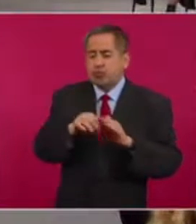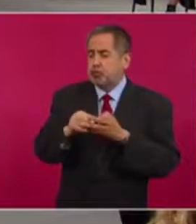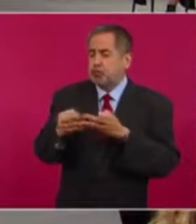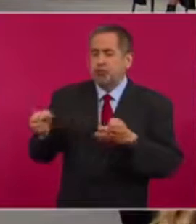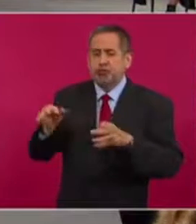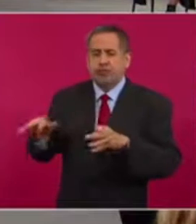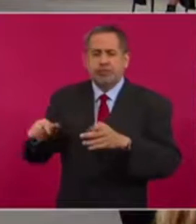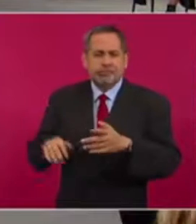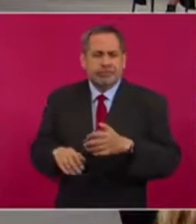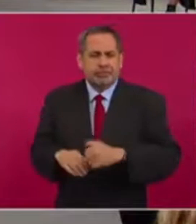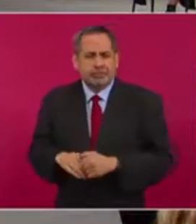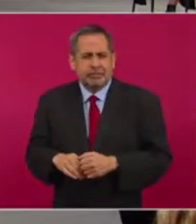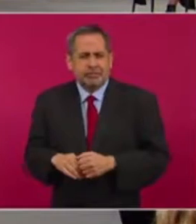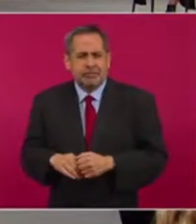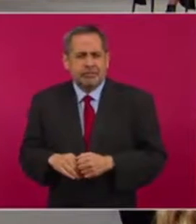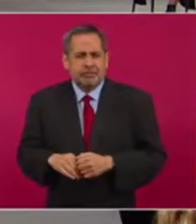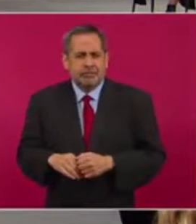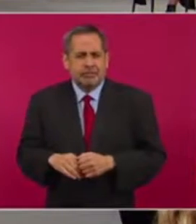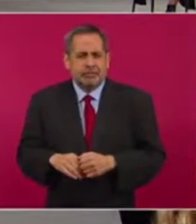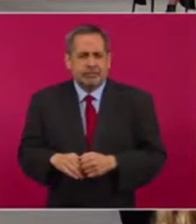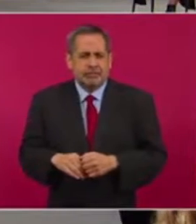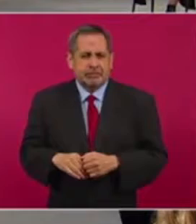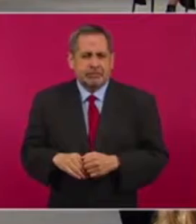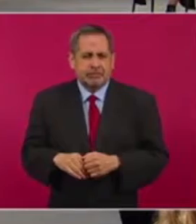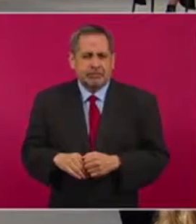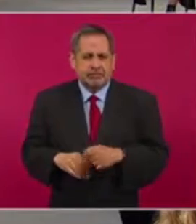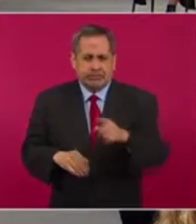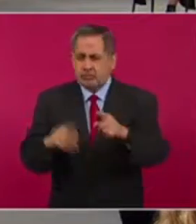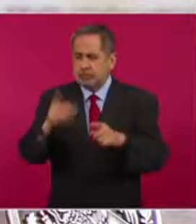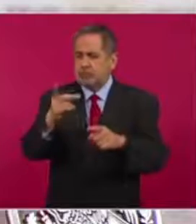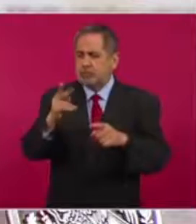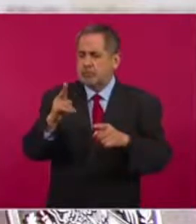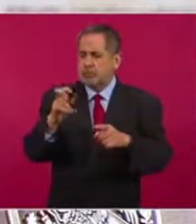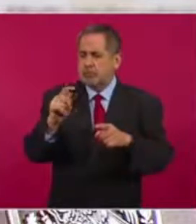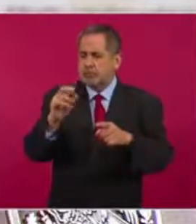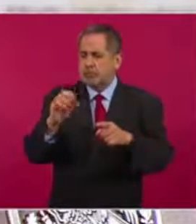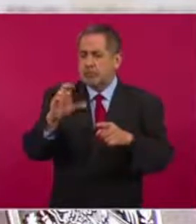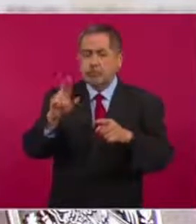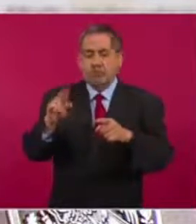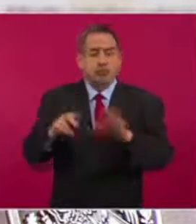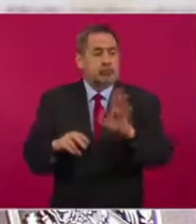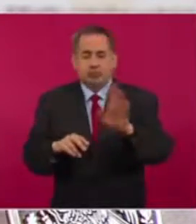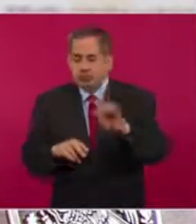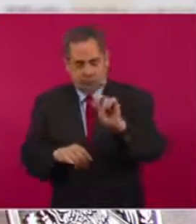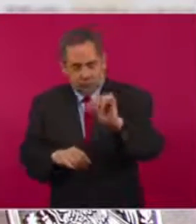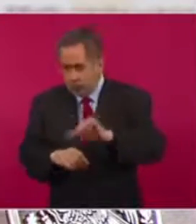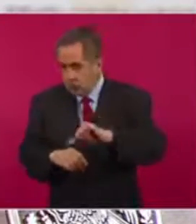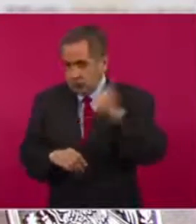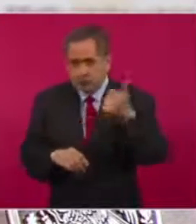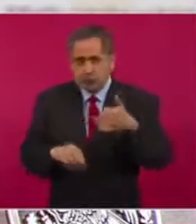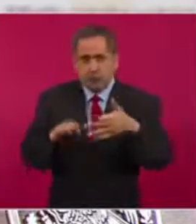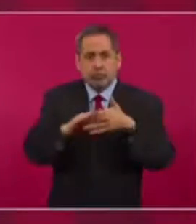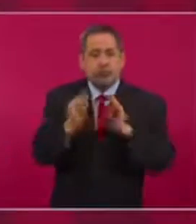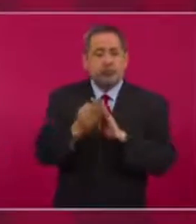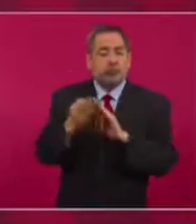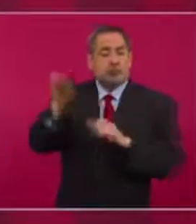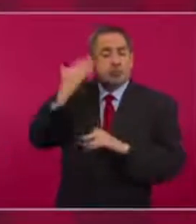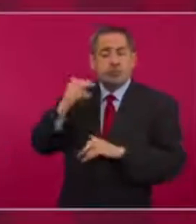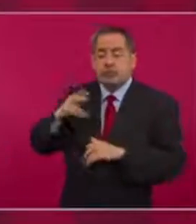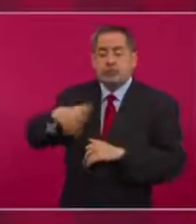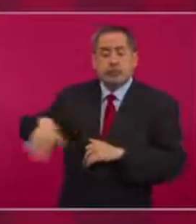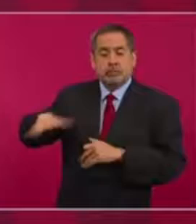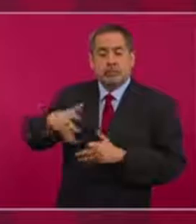No es Puerto Cancún, ¿no? Porque en No, Puerto Cancún también hicieron lo mismo, pero ese fue en el tiempo esta era de una Calderón. reserva que